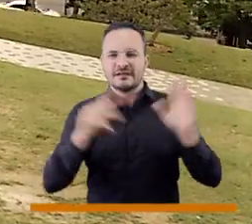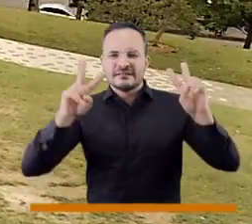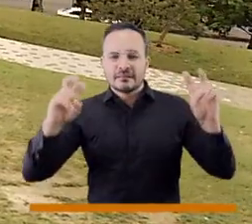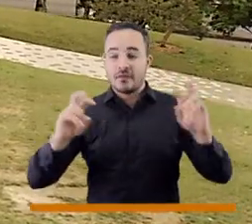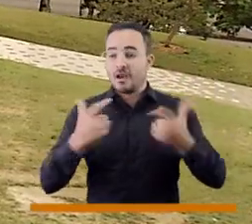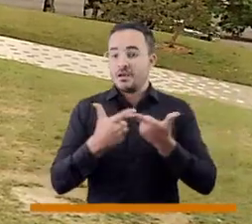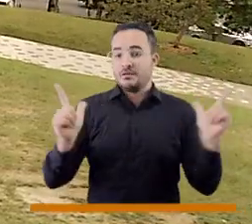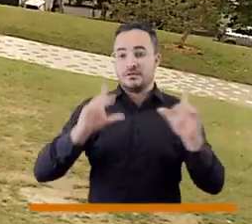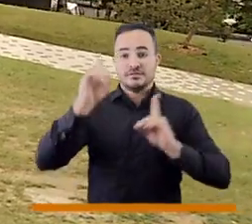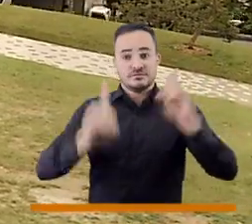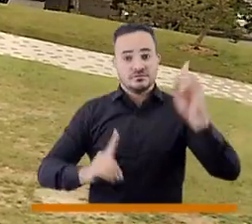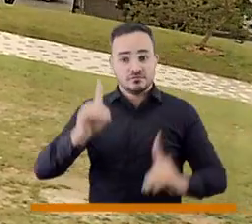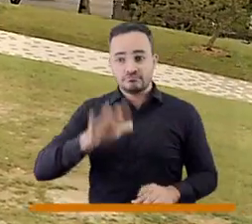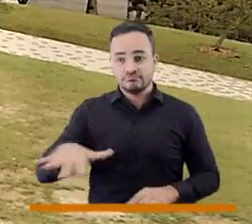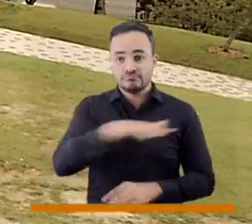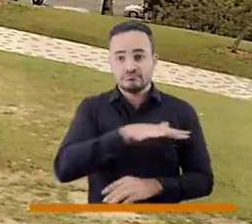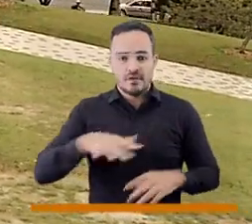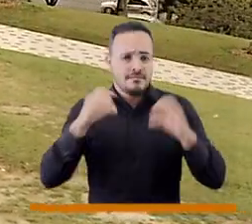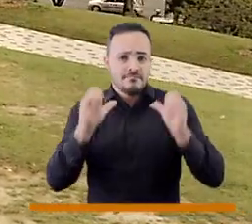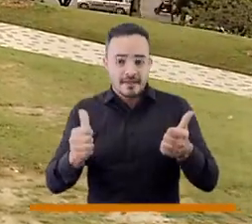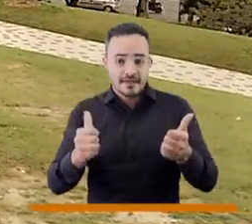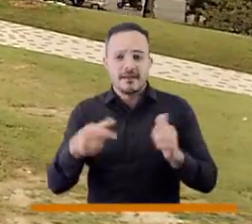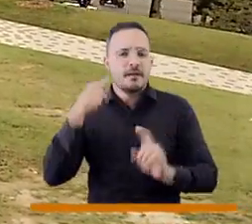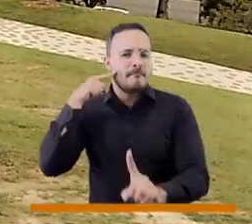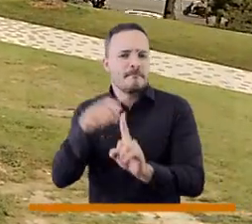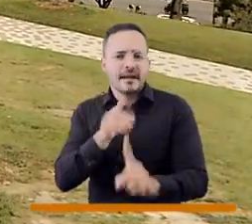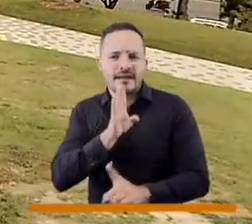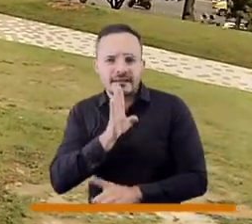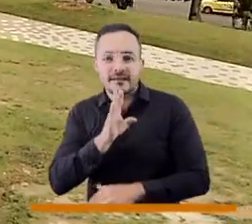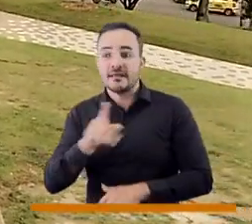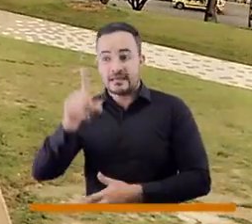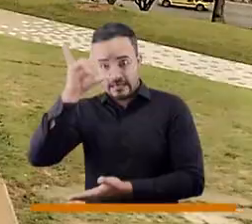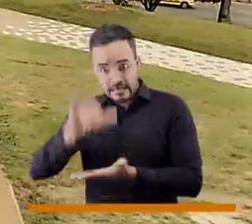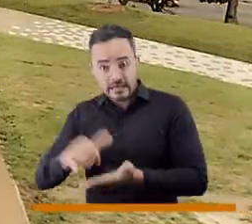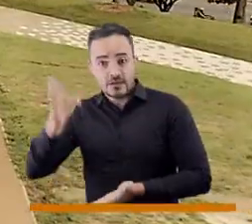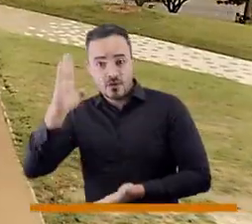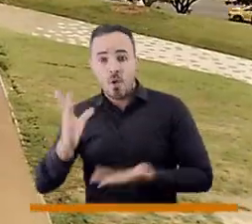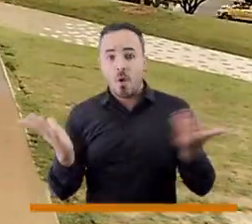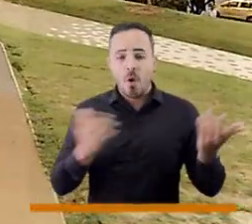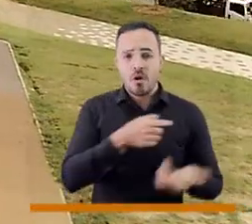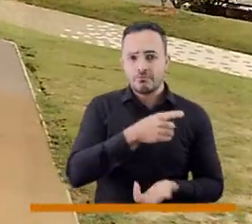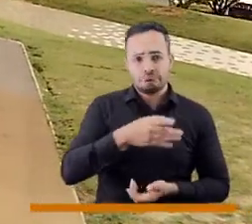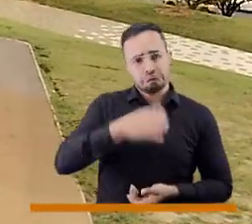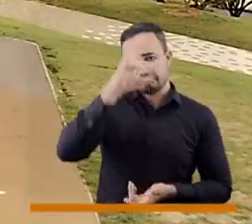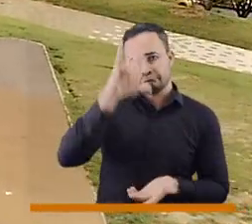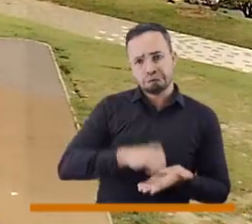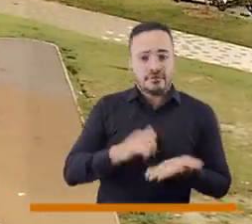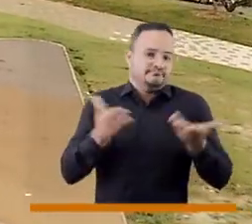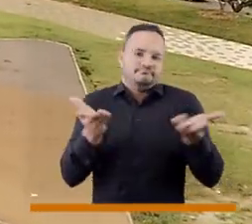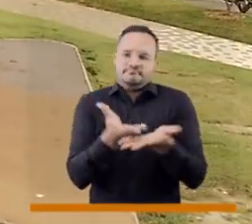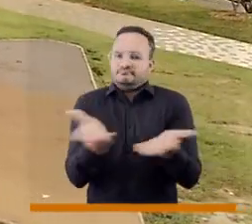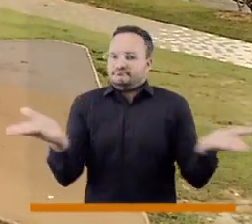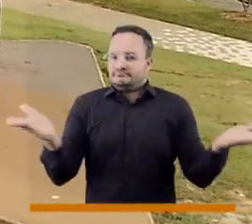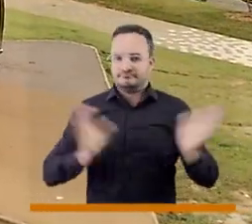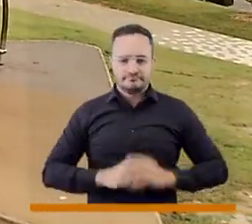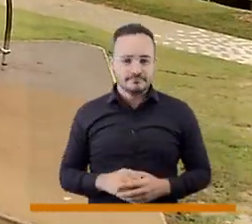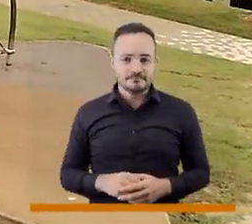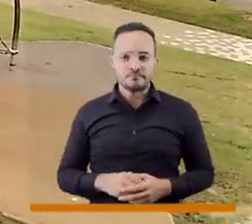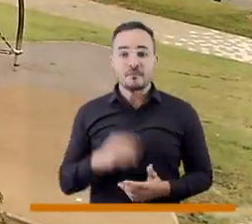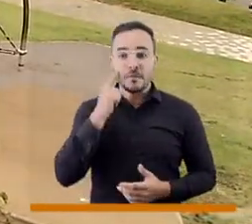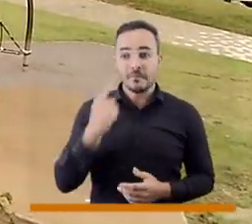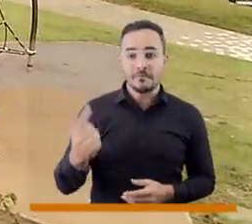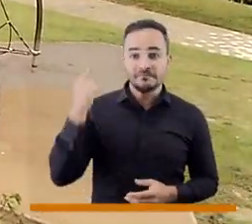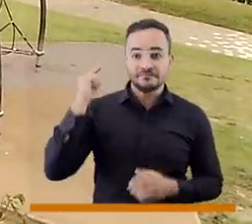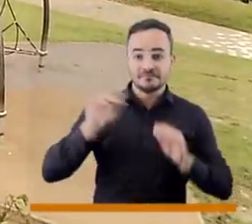de cultos es para tanto los creyentes como para los no creyentes. Y me devuelvo un poquito, porque a propósito